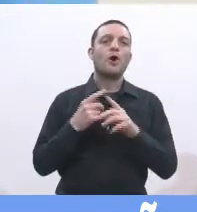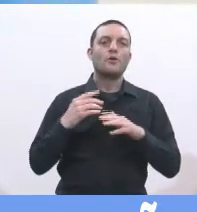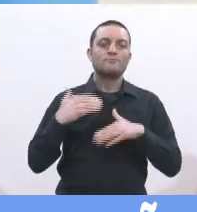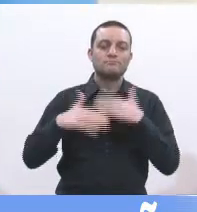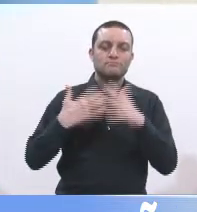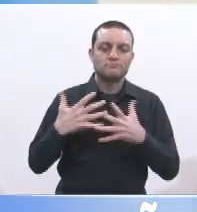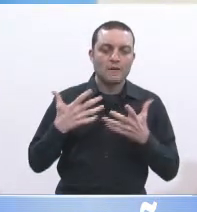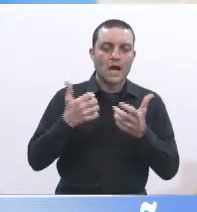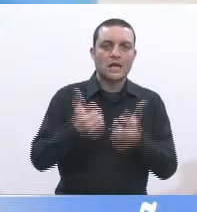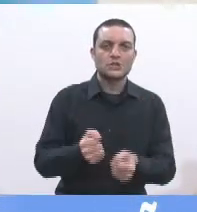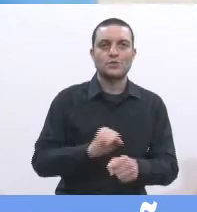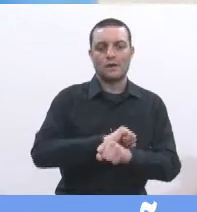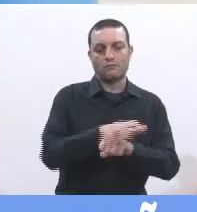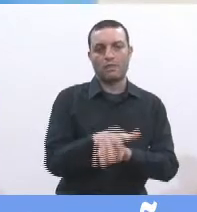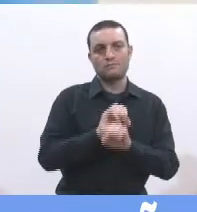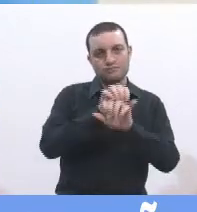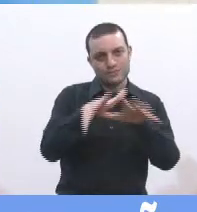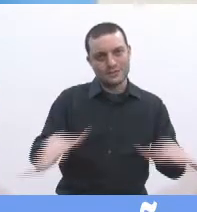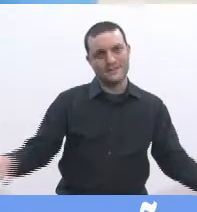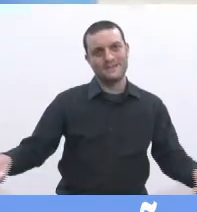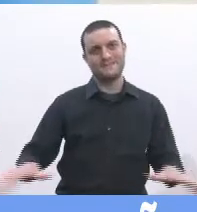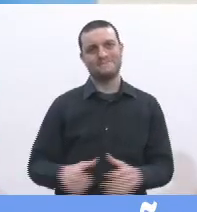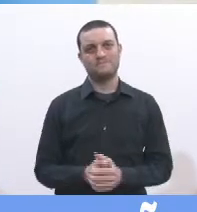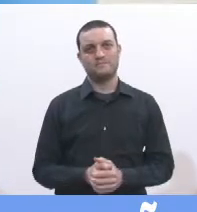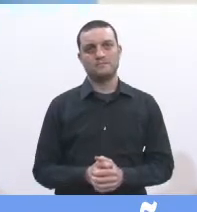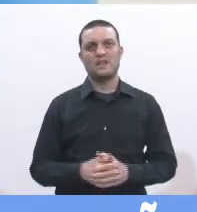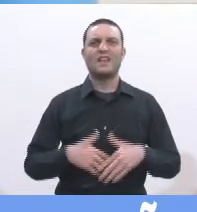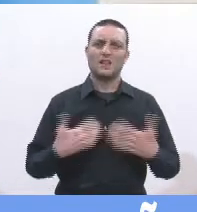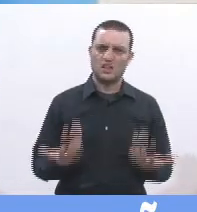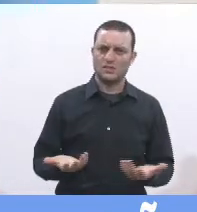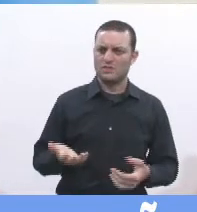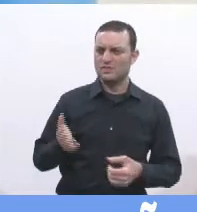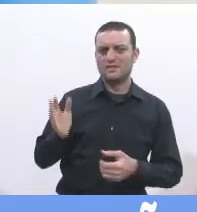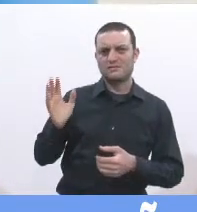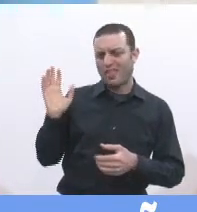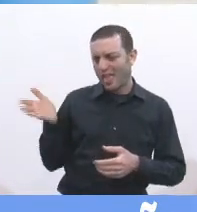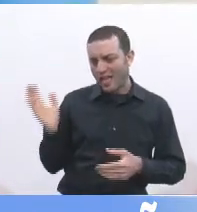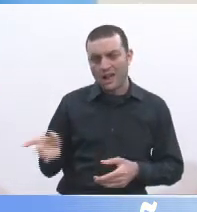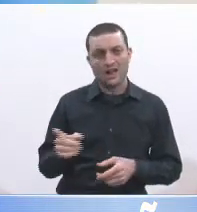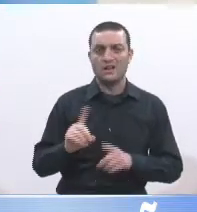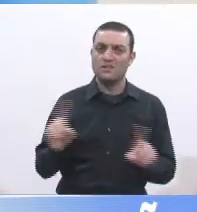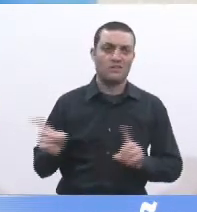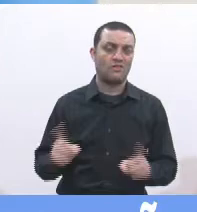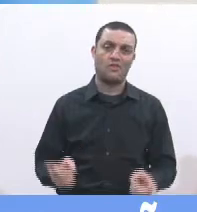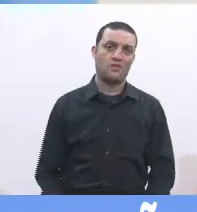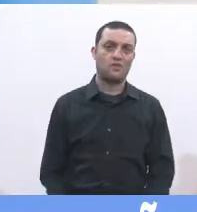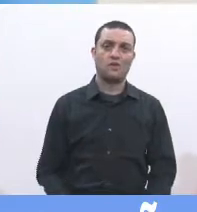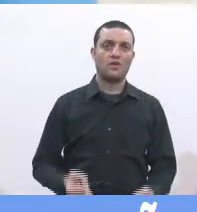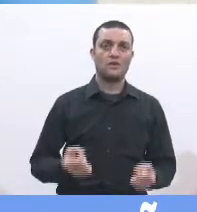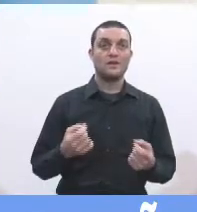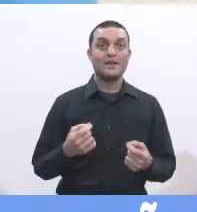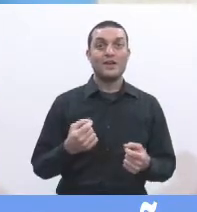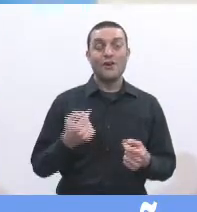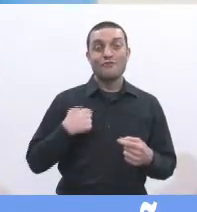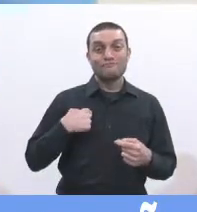argentinos. Eso no merecía ningún tipo de revancha, ningún tipo de sesgo político. Reservamos más de 30 camas en